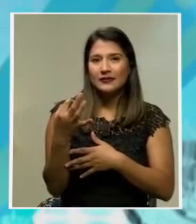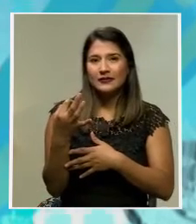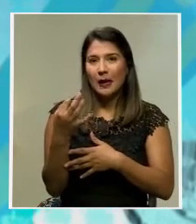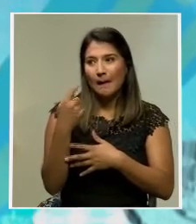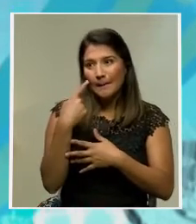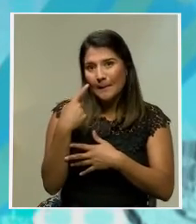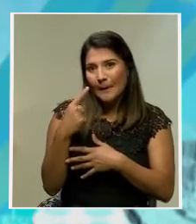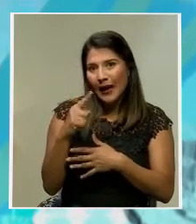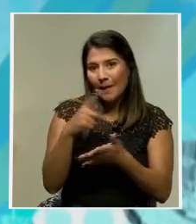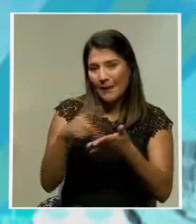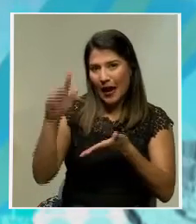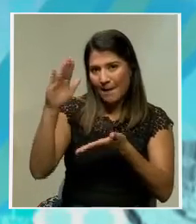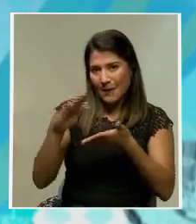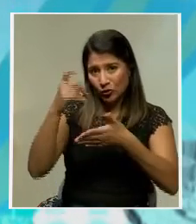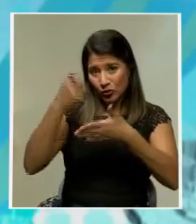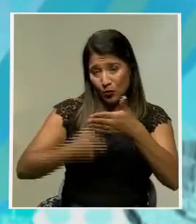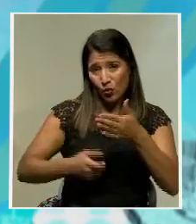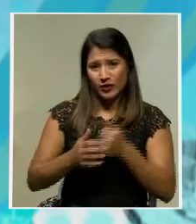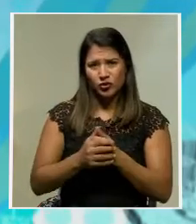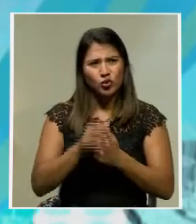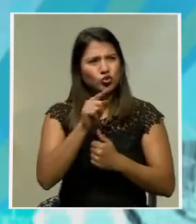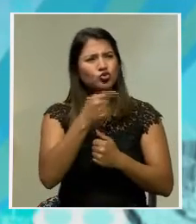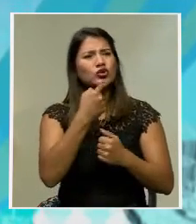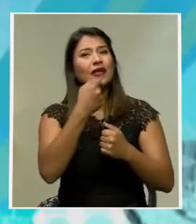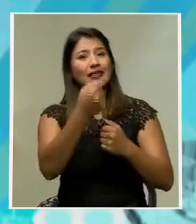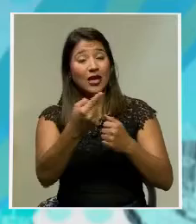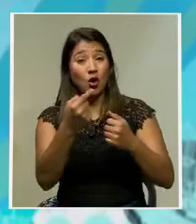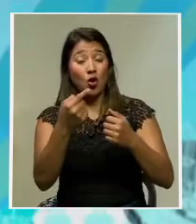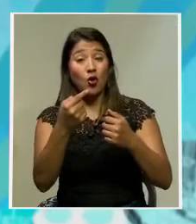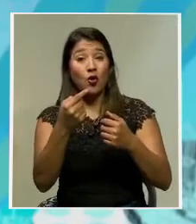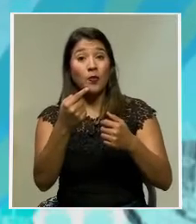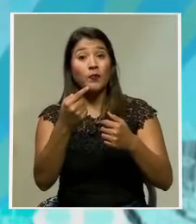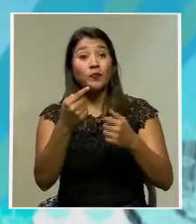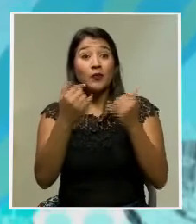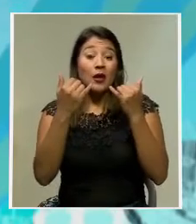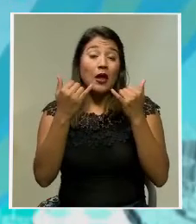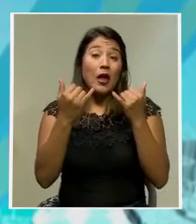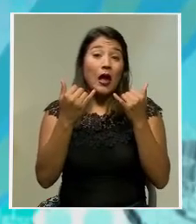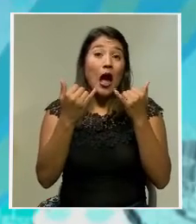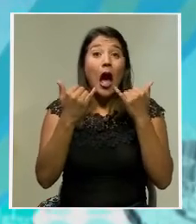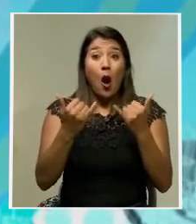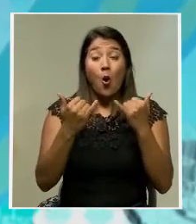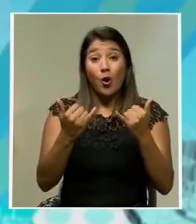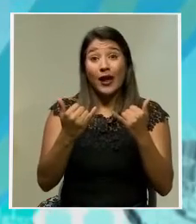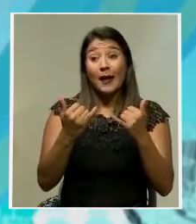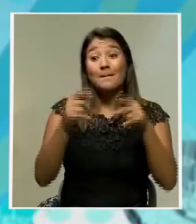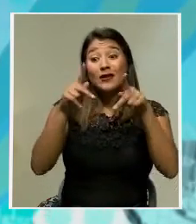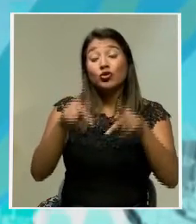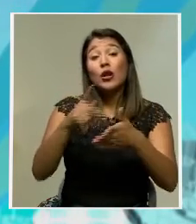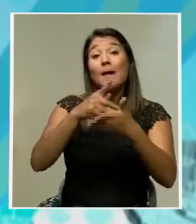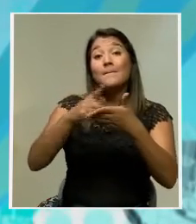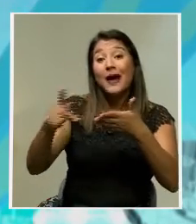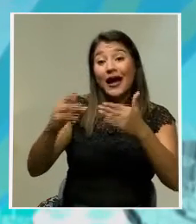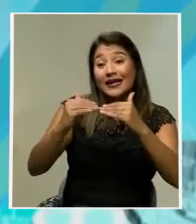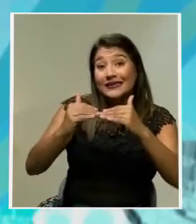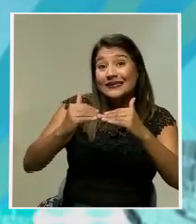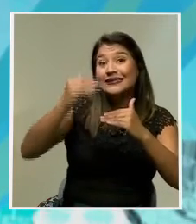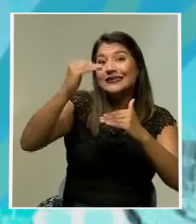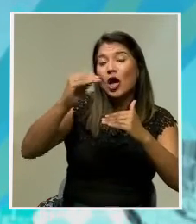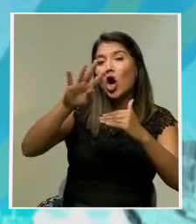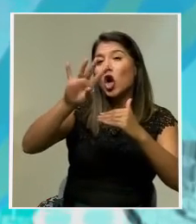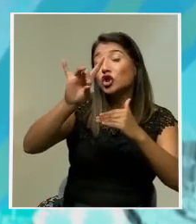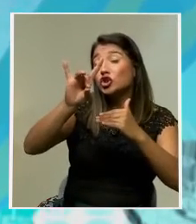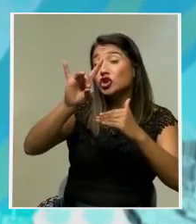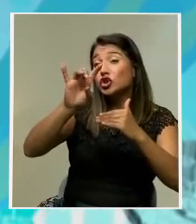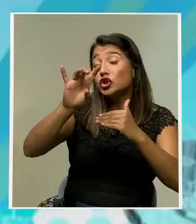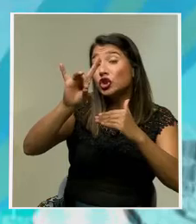usted decía que se exoneran los primeros 840.000 colones, estaba pensando que del otro lado de la pantalla debe haber un